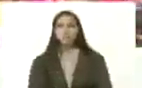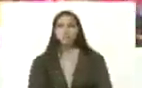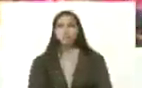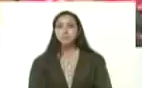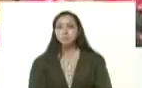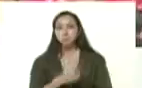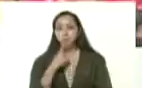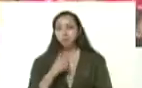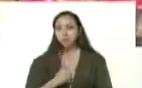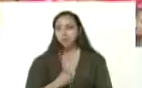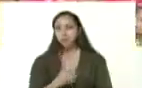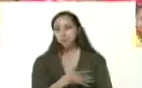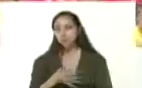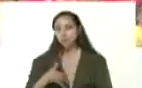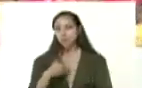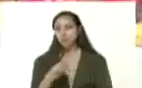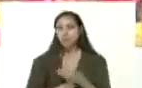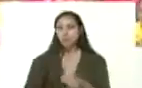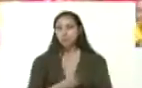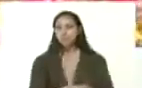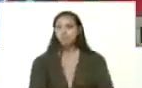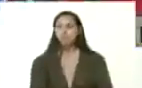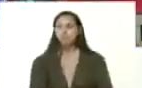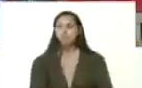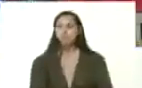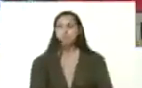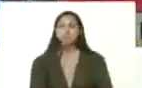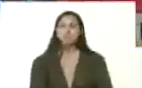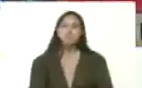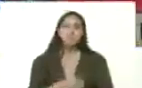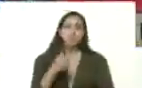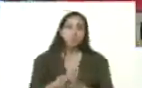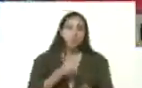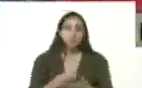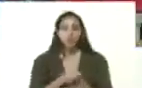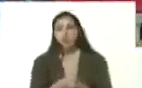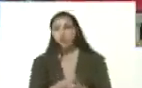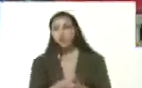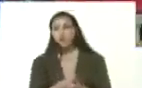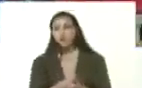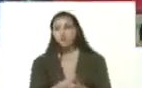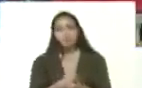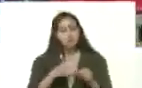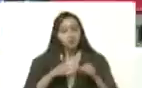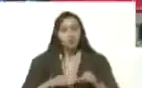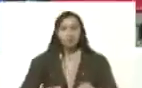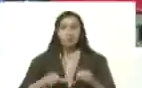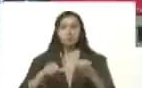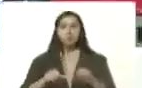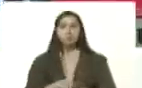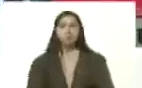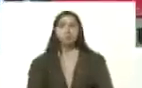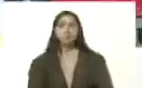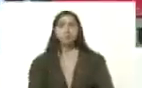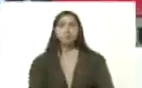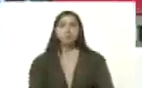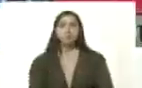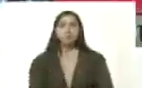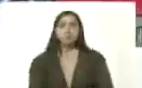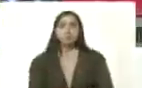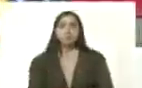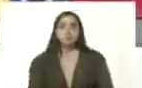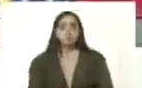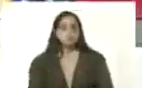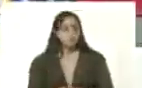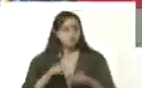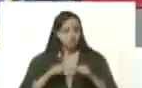que quieran, pero si la pelea es peleando, vamos a pelear pues. Si la pelea es peleando, vamos a